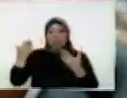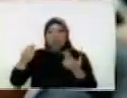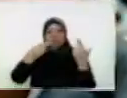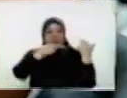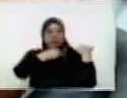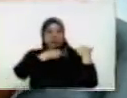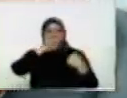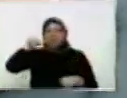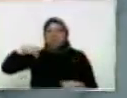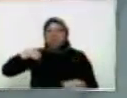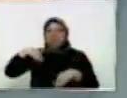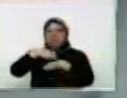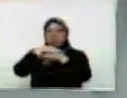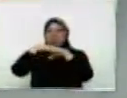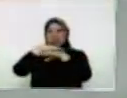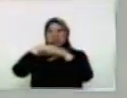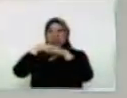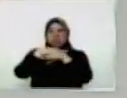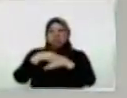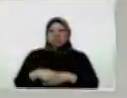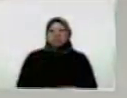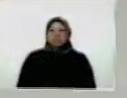en nuestro gobierno, la juventud,